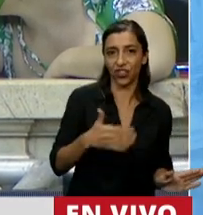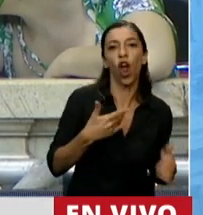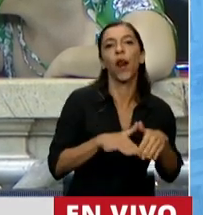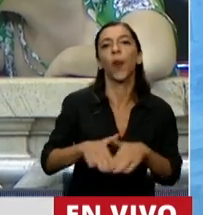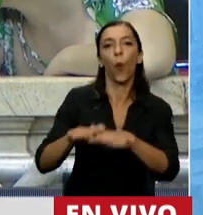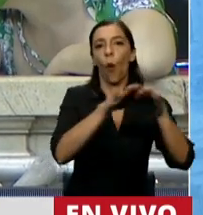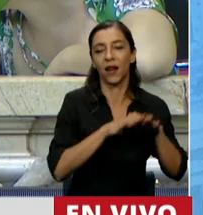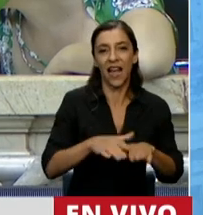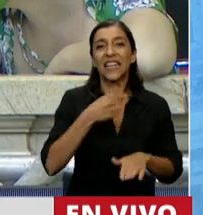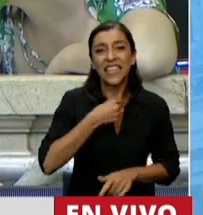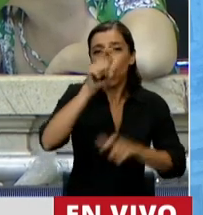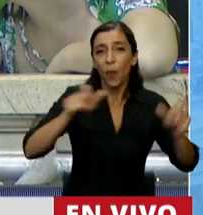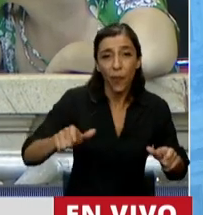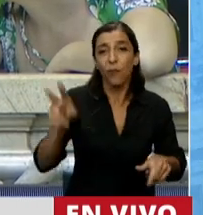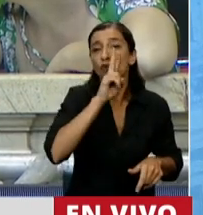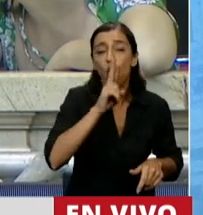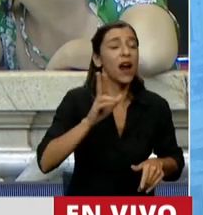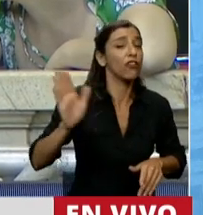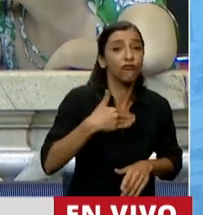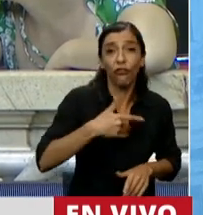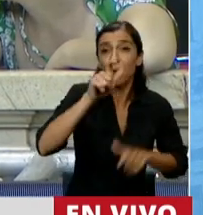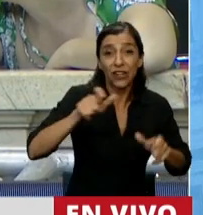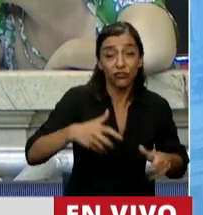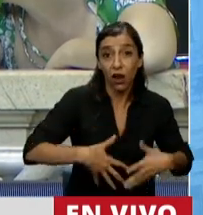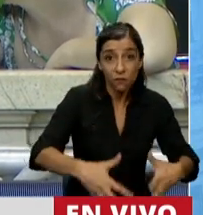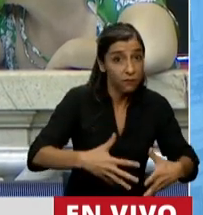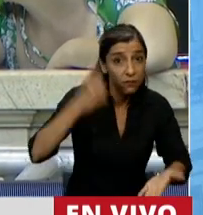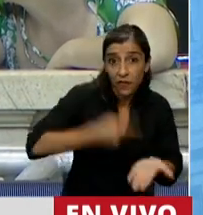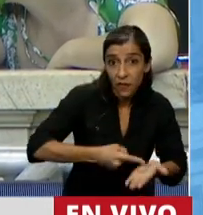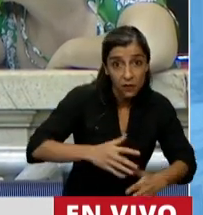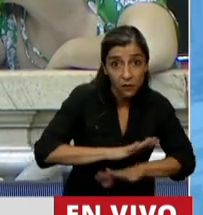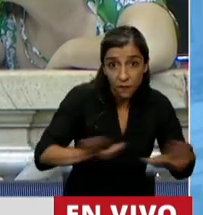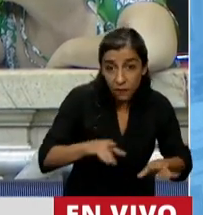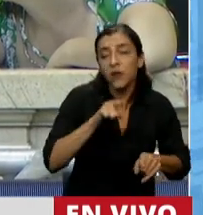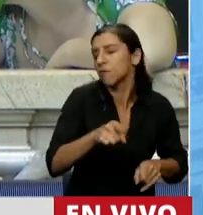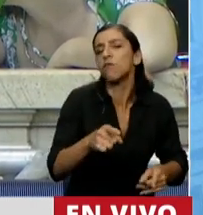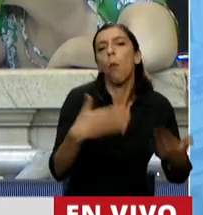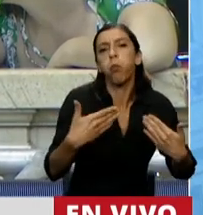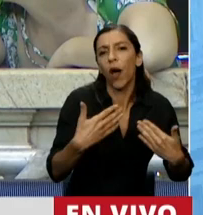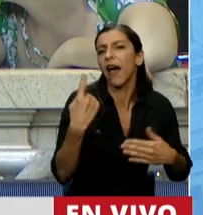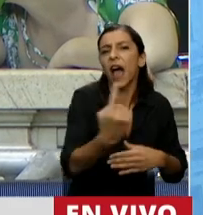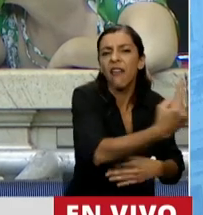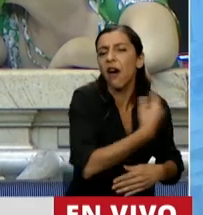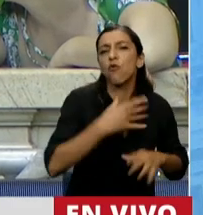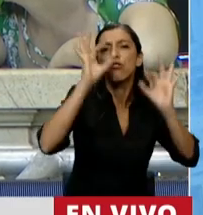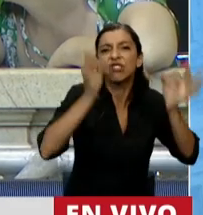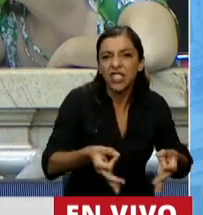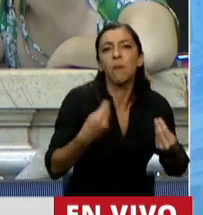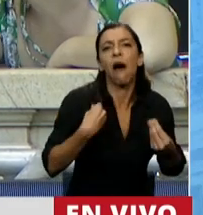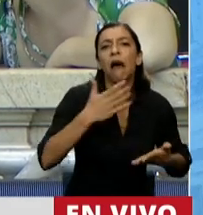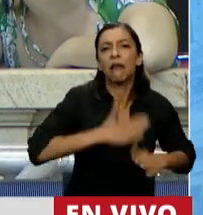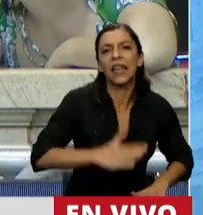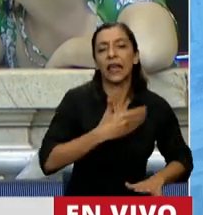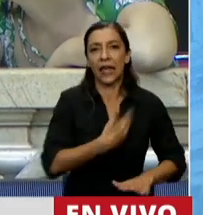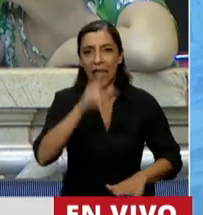mujer, cada ser gestante que toma la decisión de interrumpir su embarazo, tenga las posibilidades de que va a tener la asistencia del Estado.